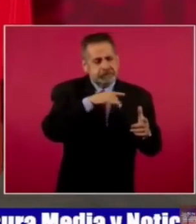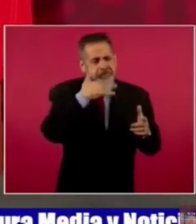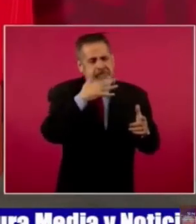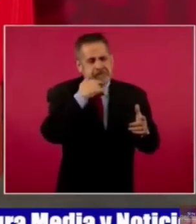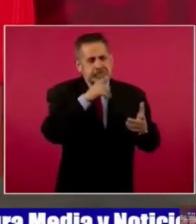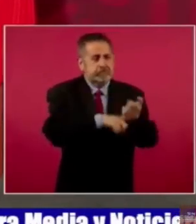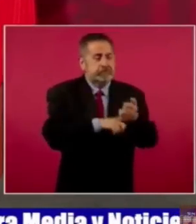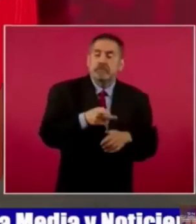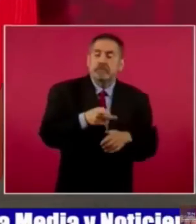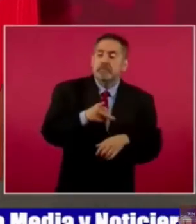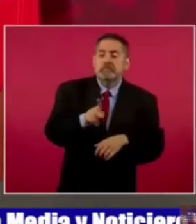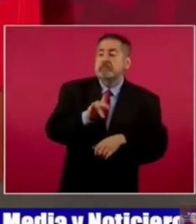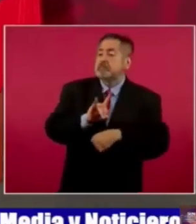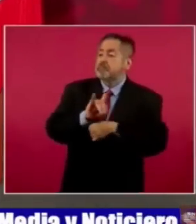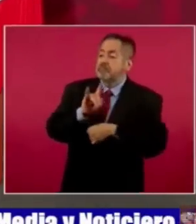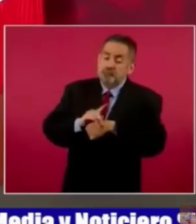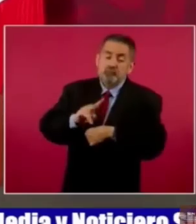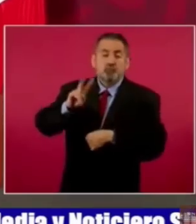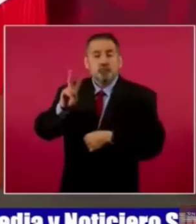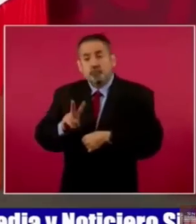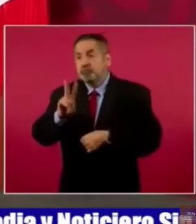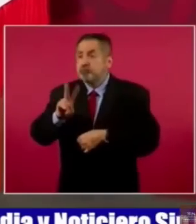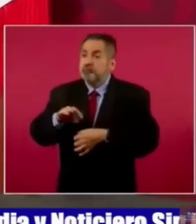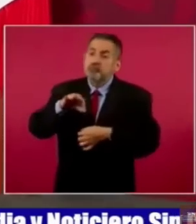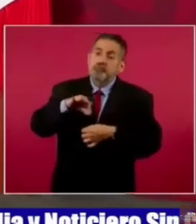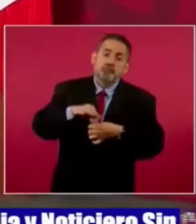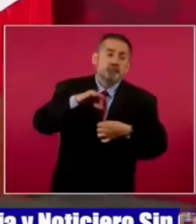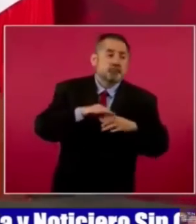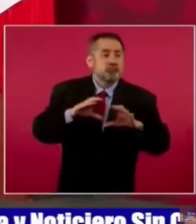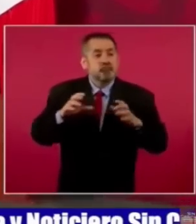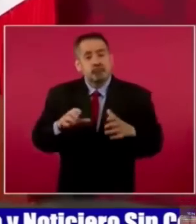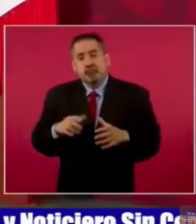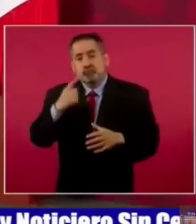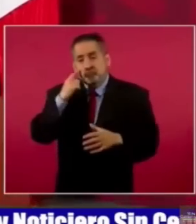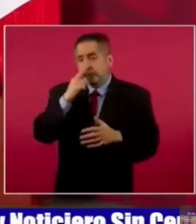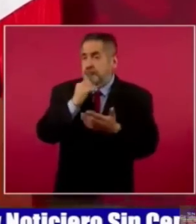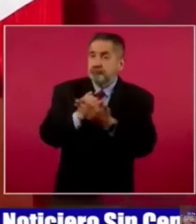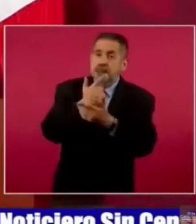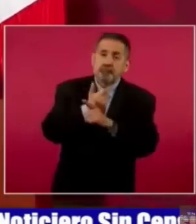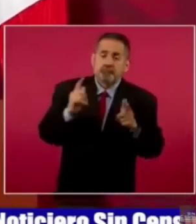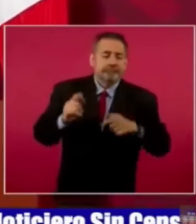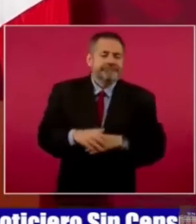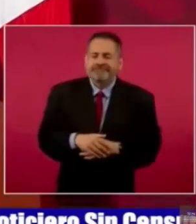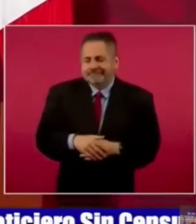simularan de que en México había democracia.